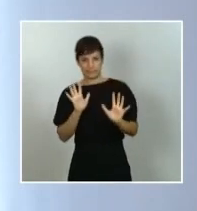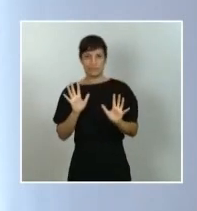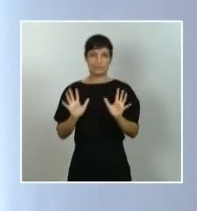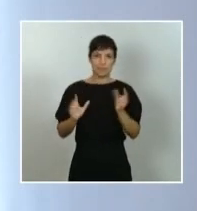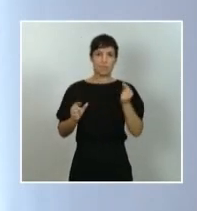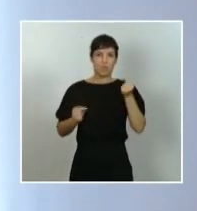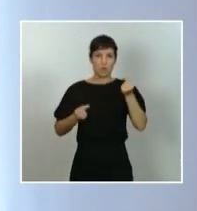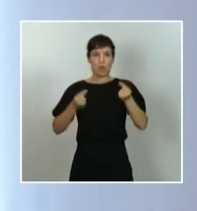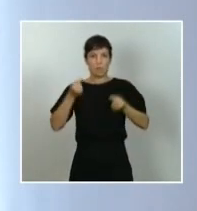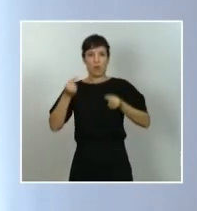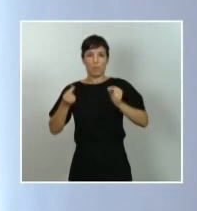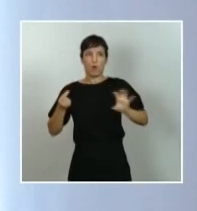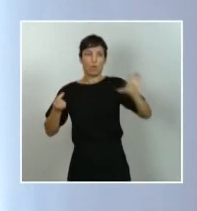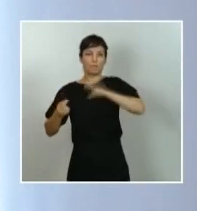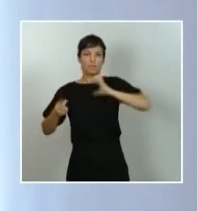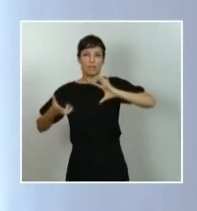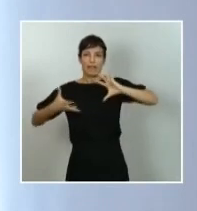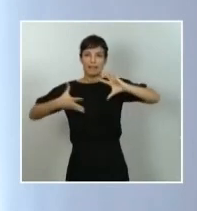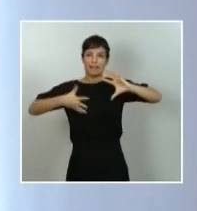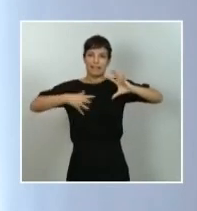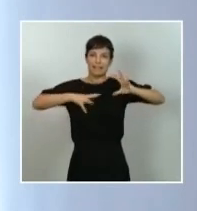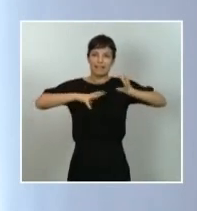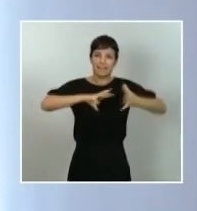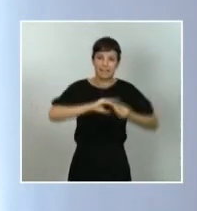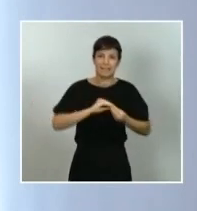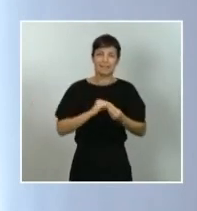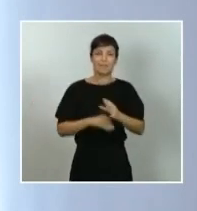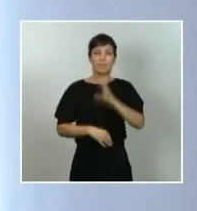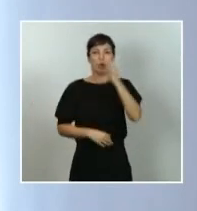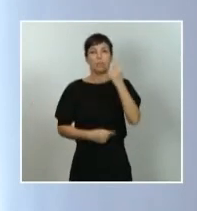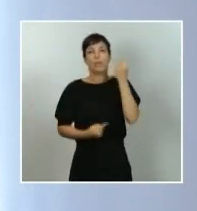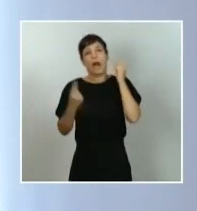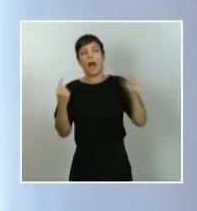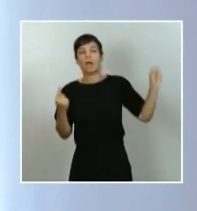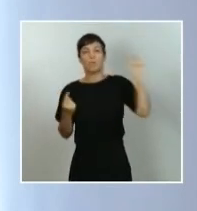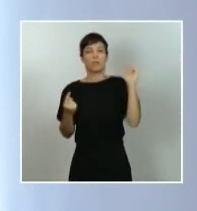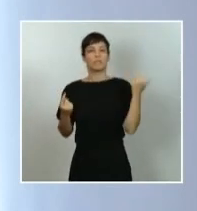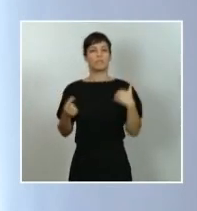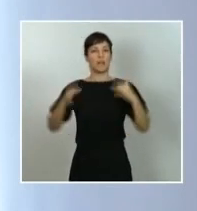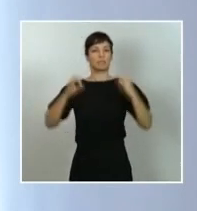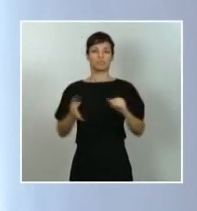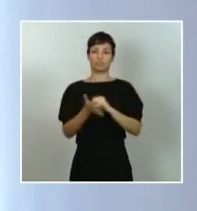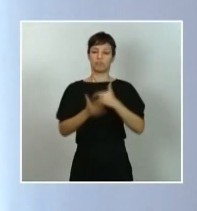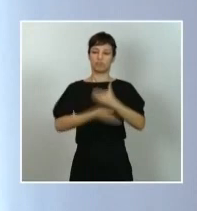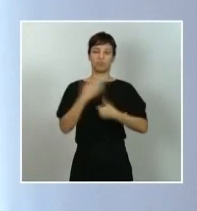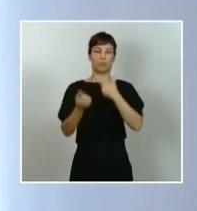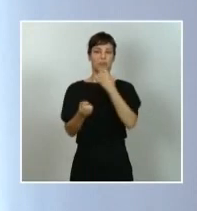cuando se pudo haber hecho las cosas mucho mejor, gastando mucho menos dinero de lo que se está gastando ahora